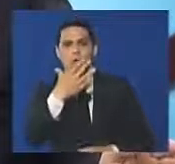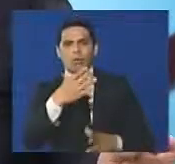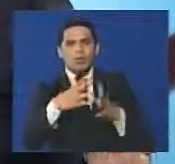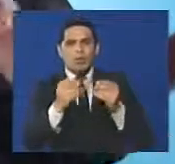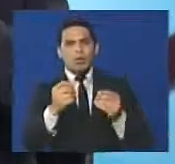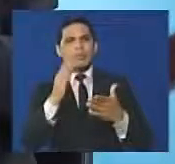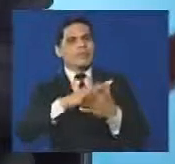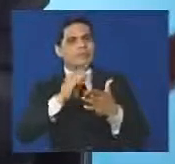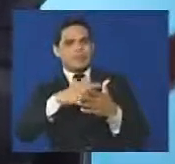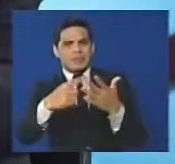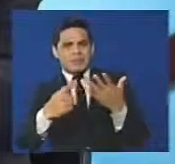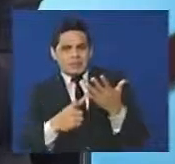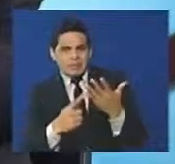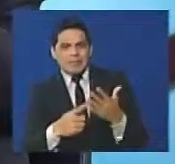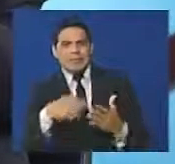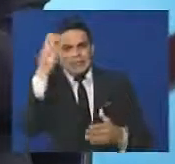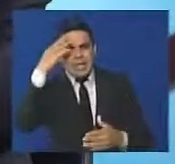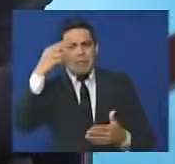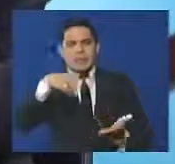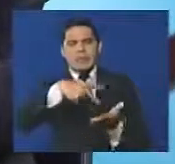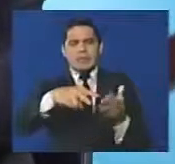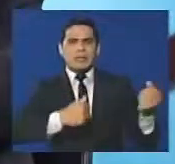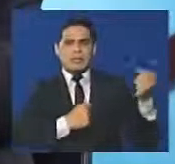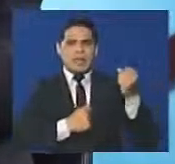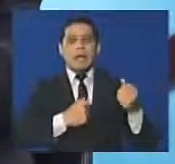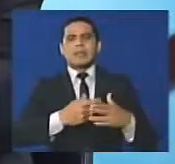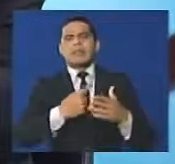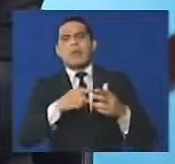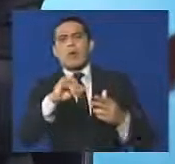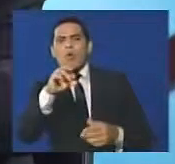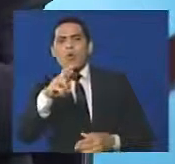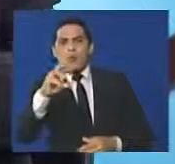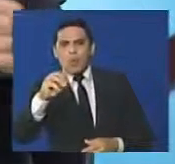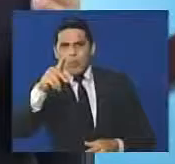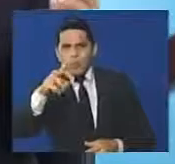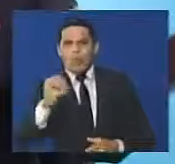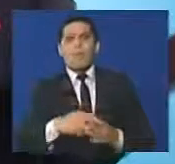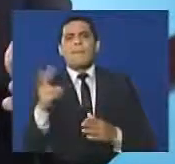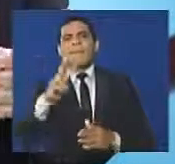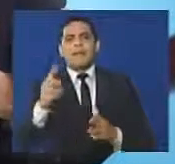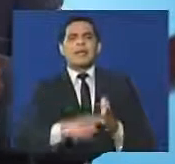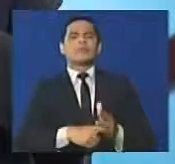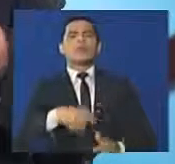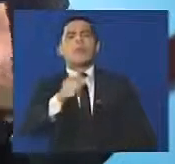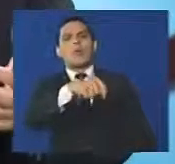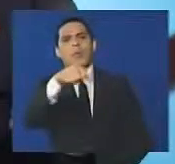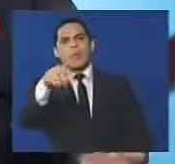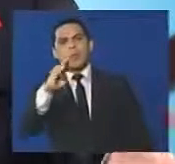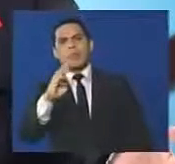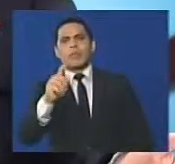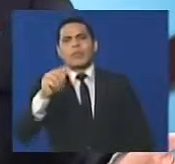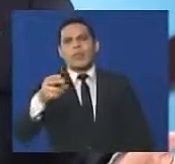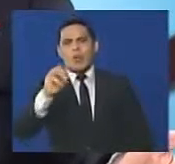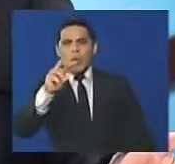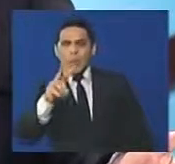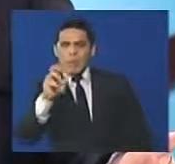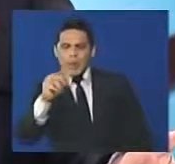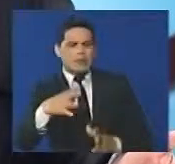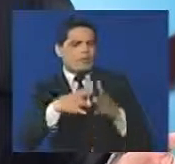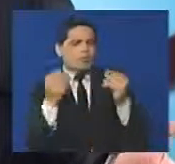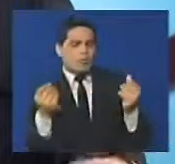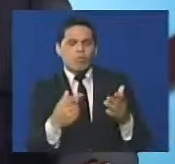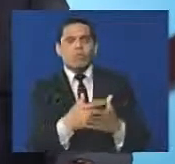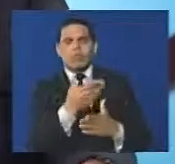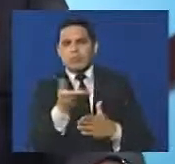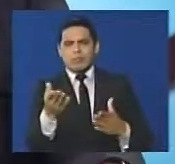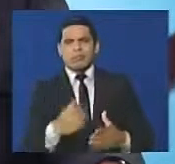toca salsa, toca merengue, toca joropo y toca Beethoven, toca Mozart. Así